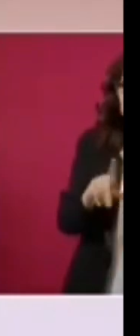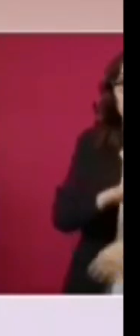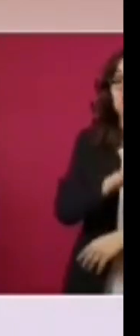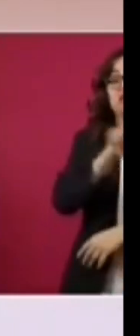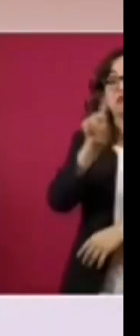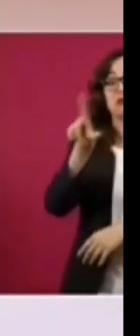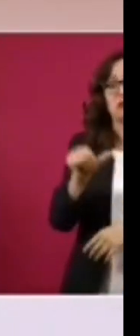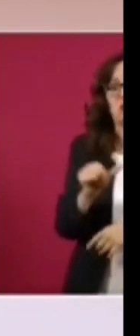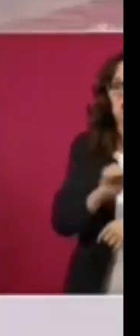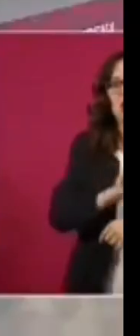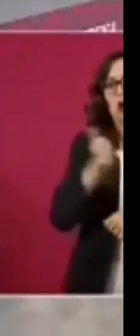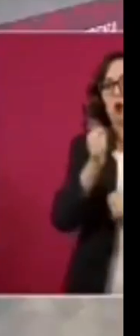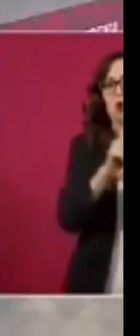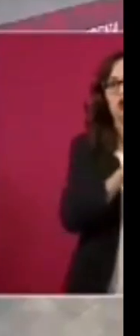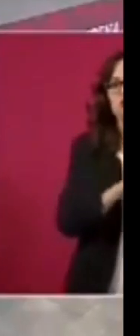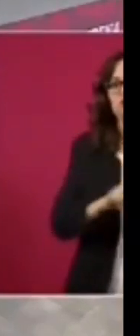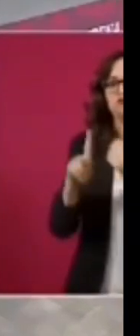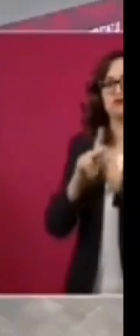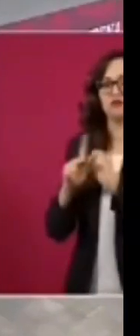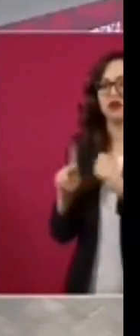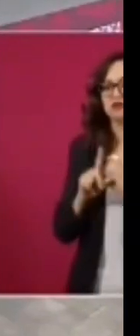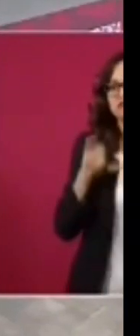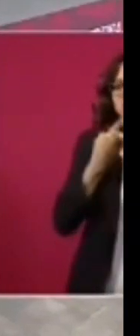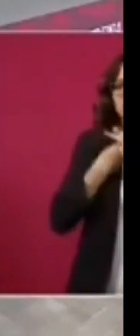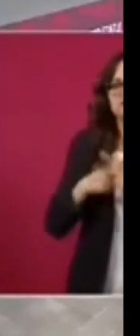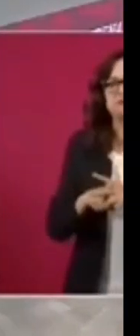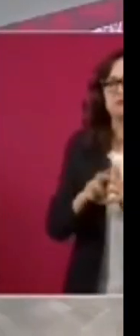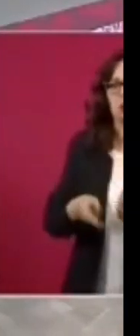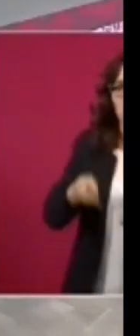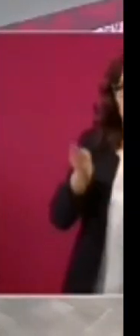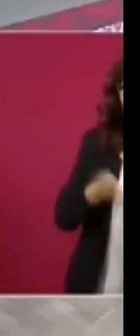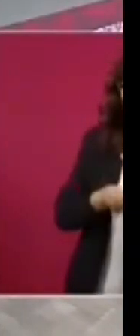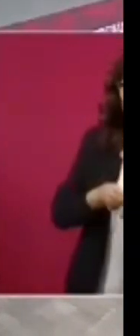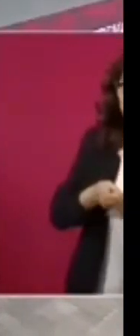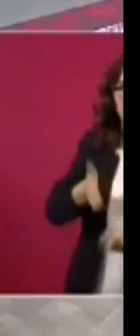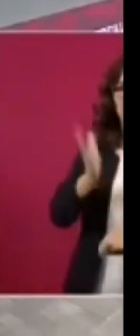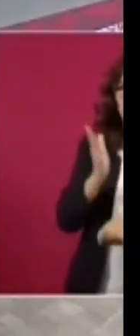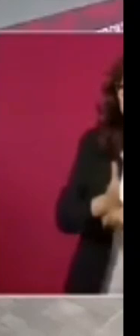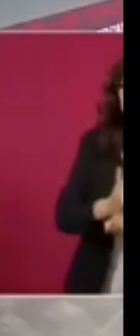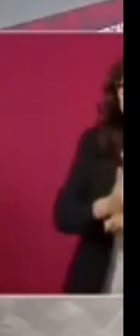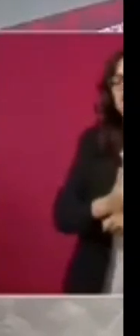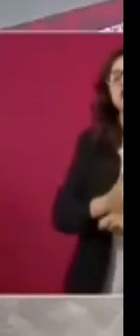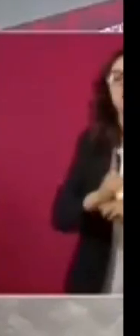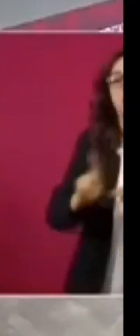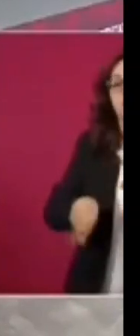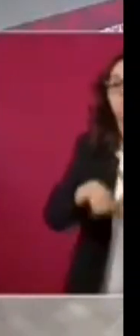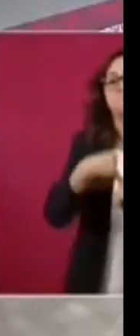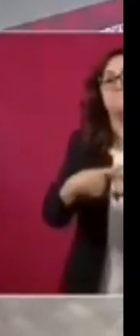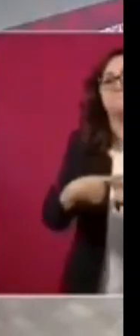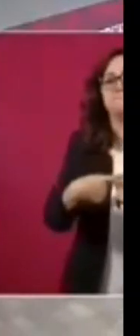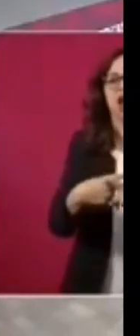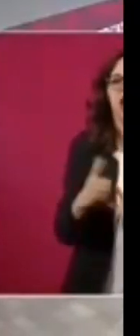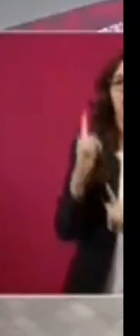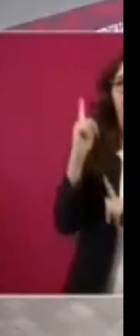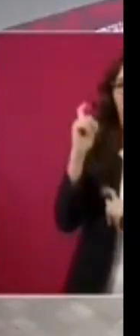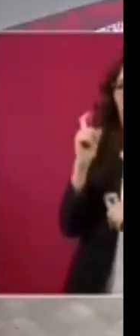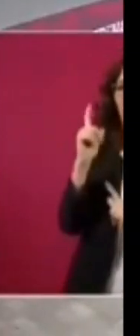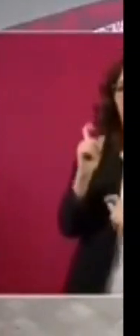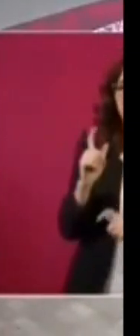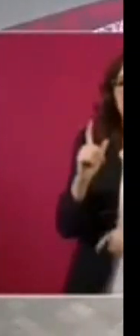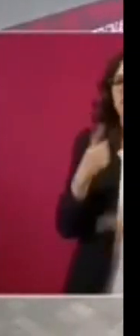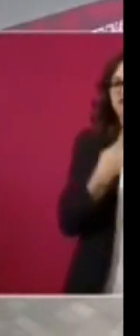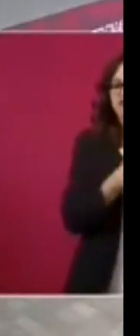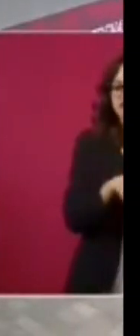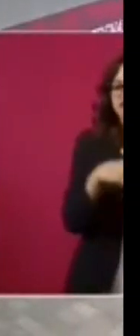adoptadas y el masivo envío de armas al país invadido,